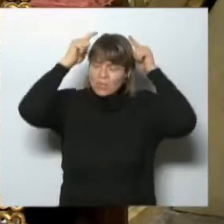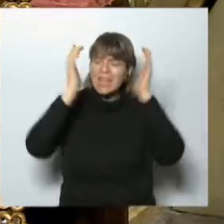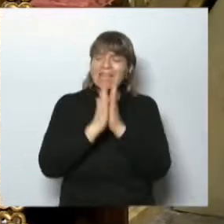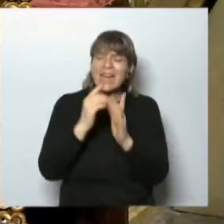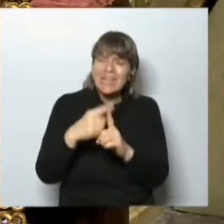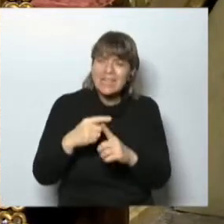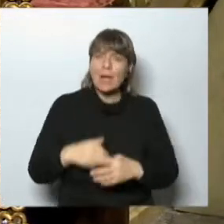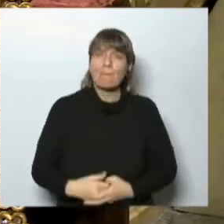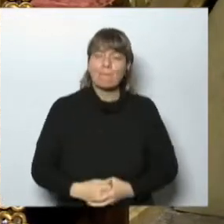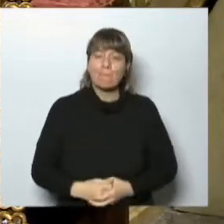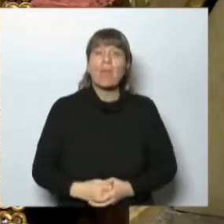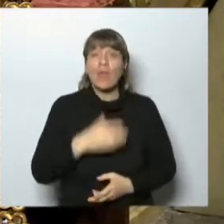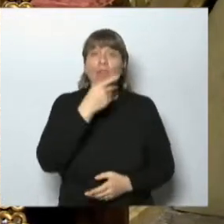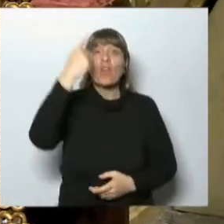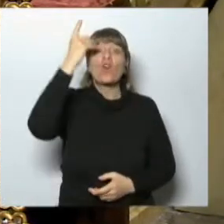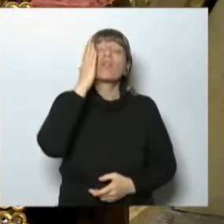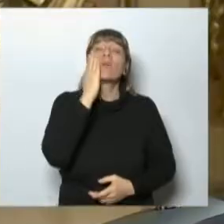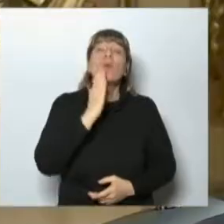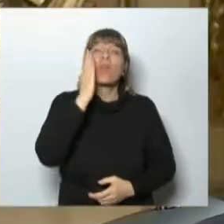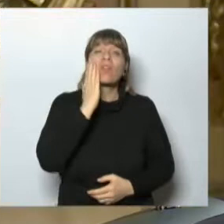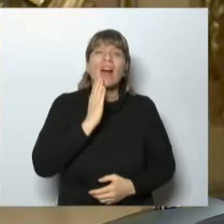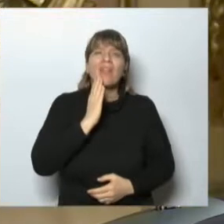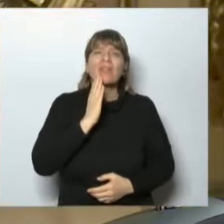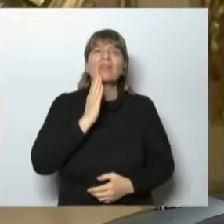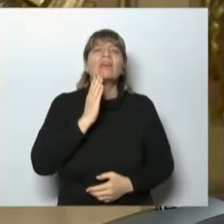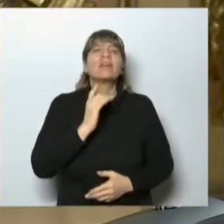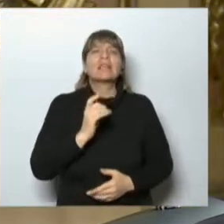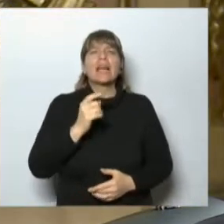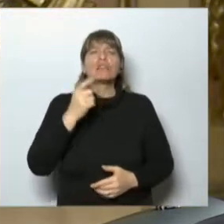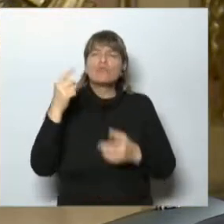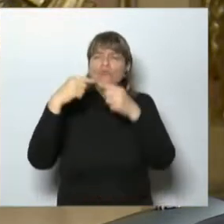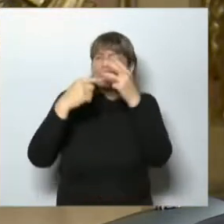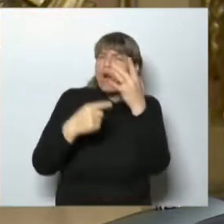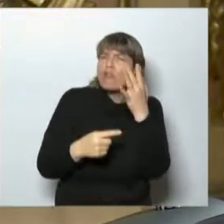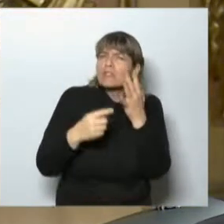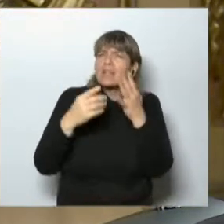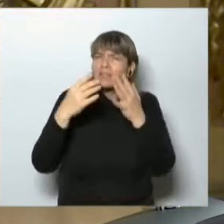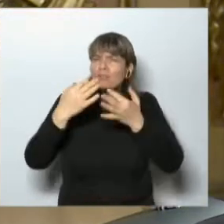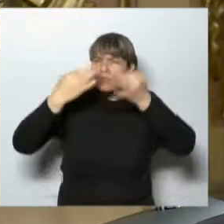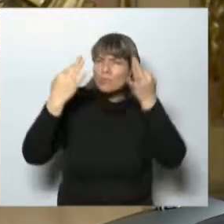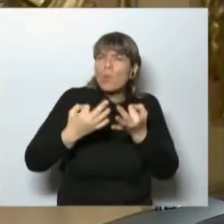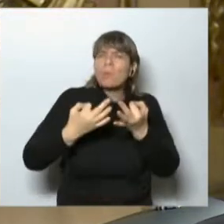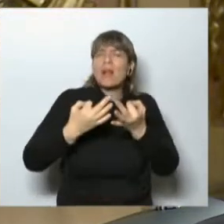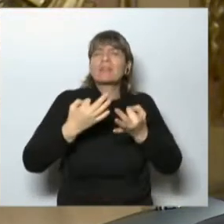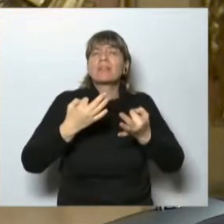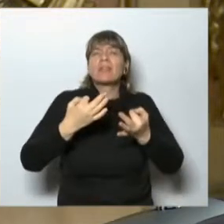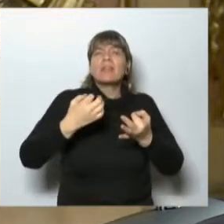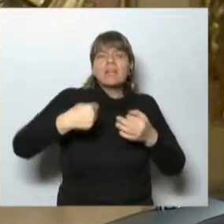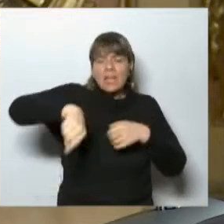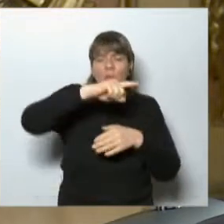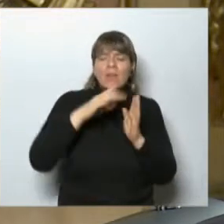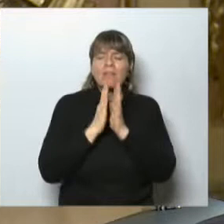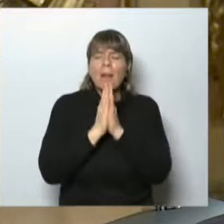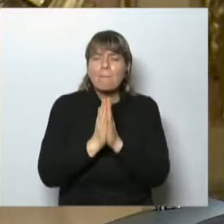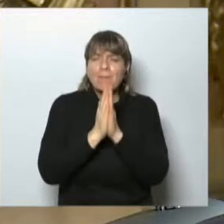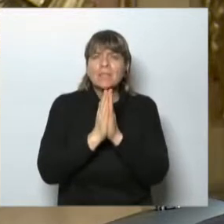su Santa. Dios de bondad, que das eficacia a tus misterios, concede que nuestro culto resulte digno